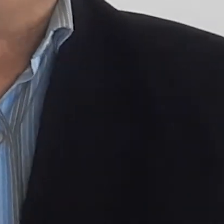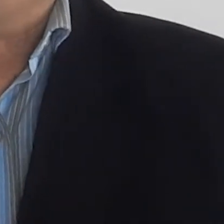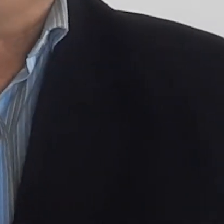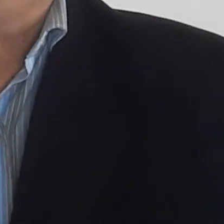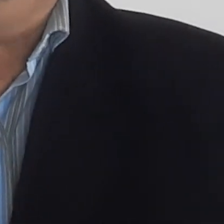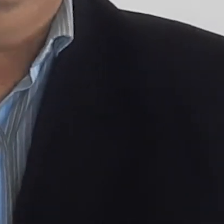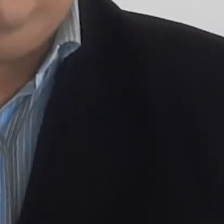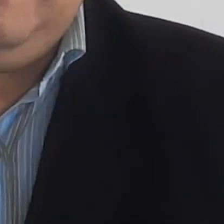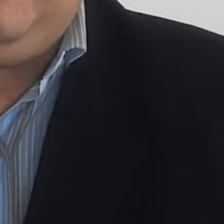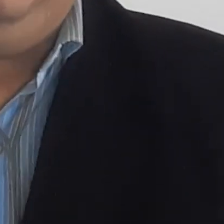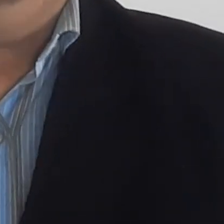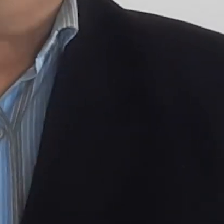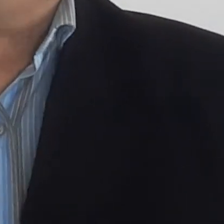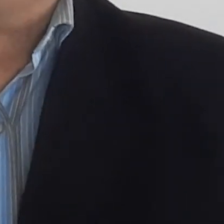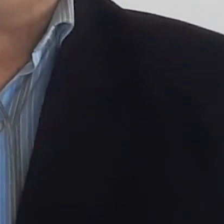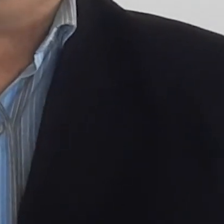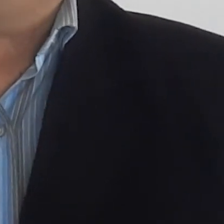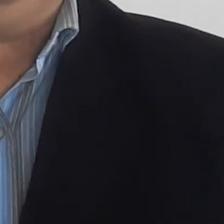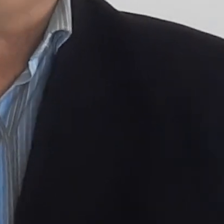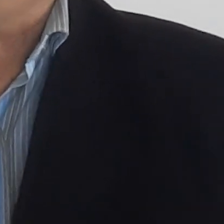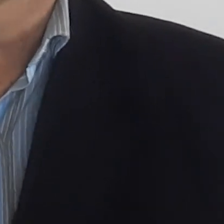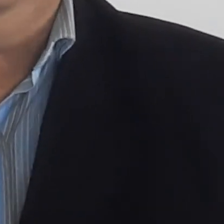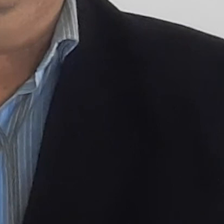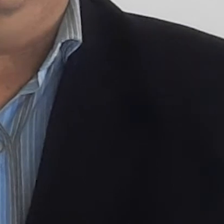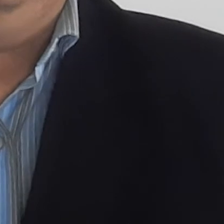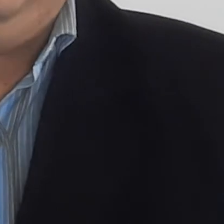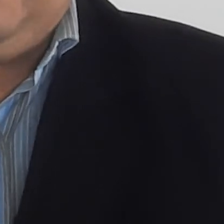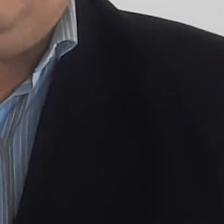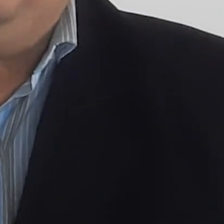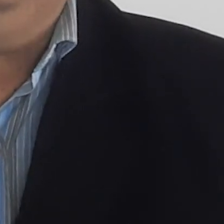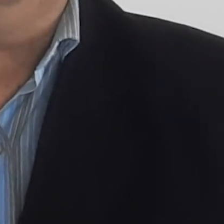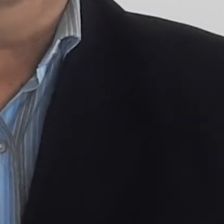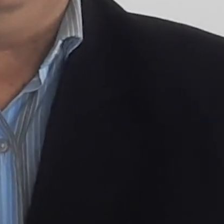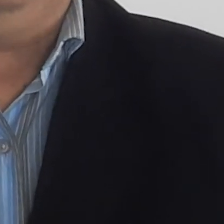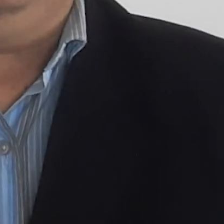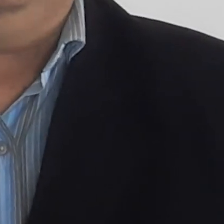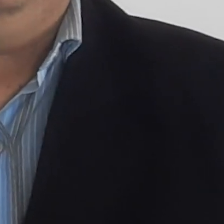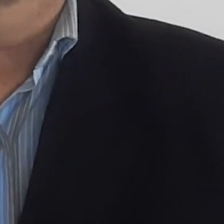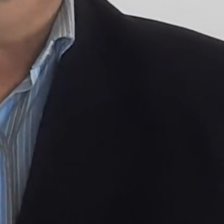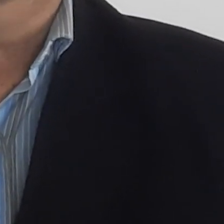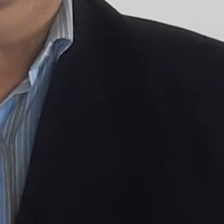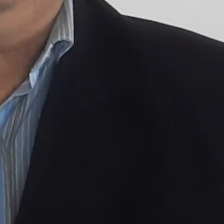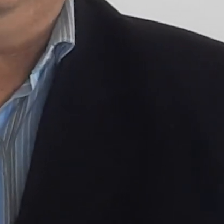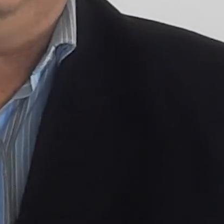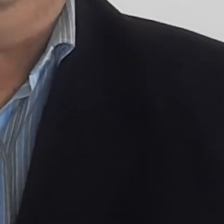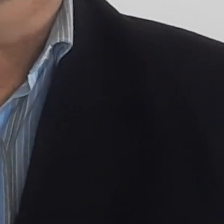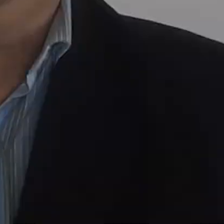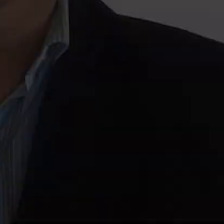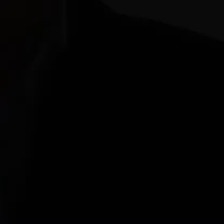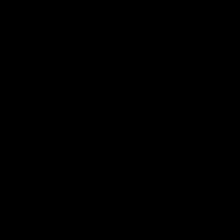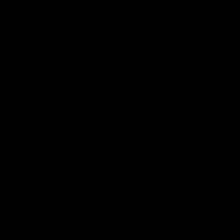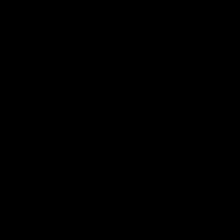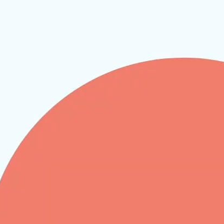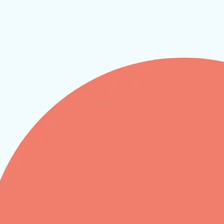el Señor le bendiga, el Señor traiga paz a su vida. Le amamos, mi amado hermano. Dios le bendiga.